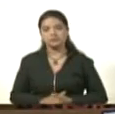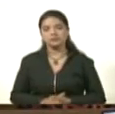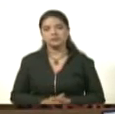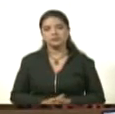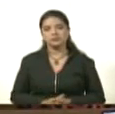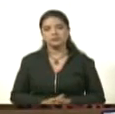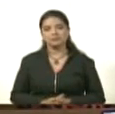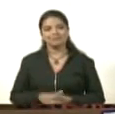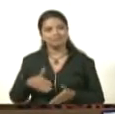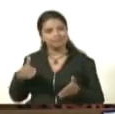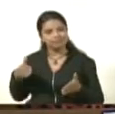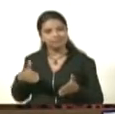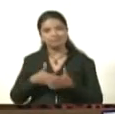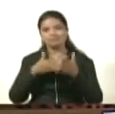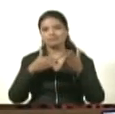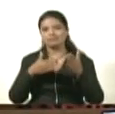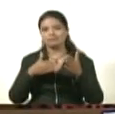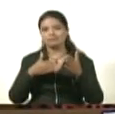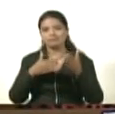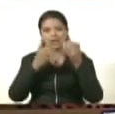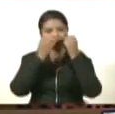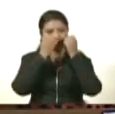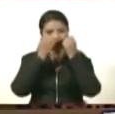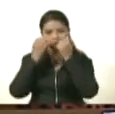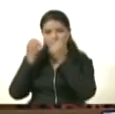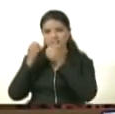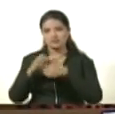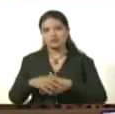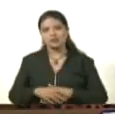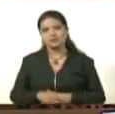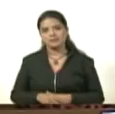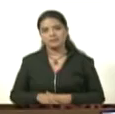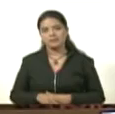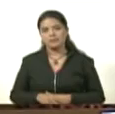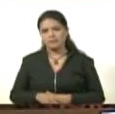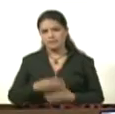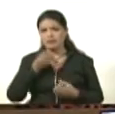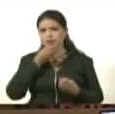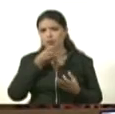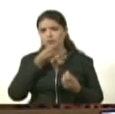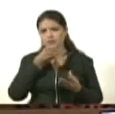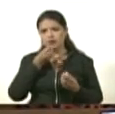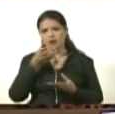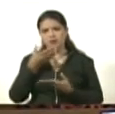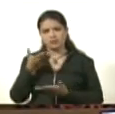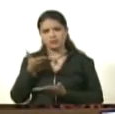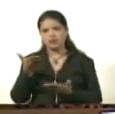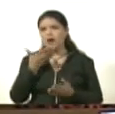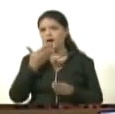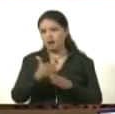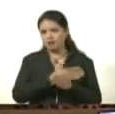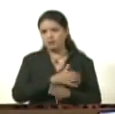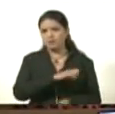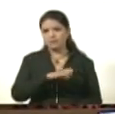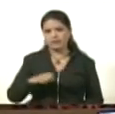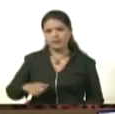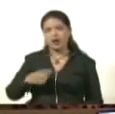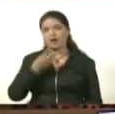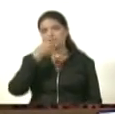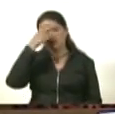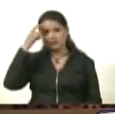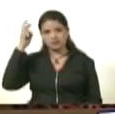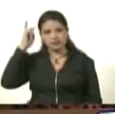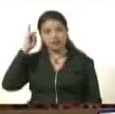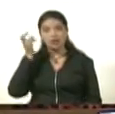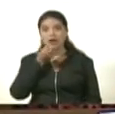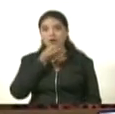el ataque, como digo yo, el ataque terrorista, ¿no?, que le comentaba privadamente al canciller,